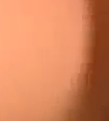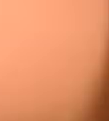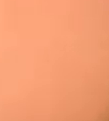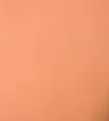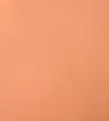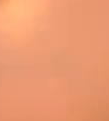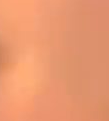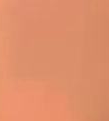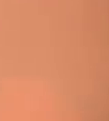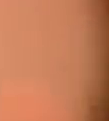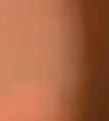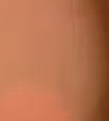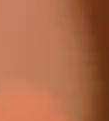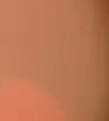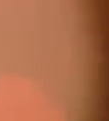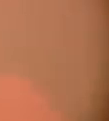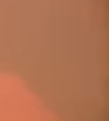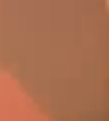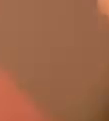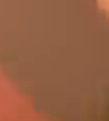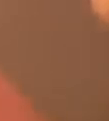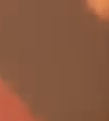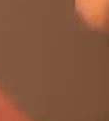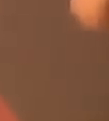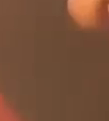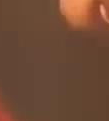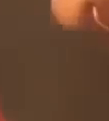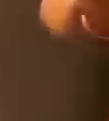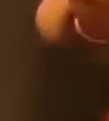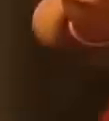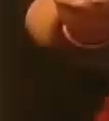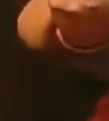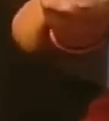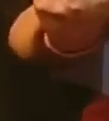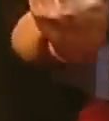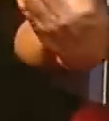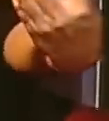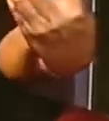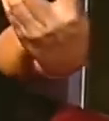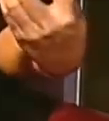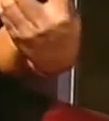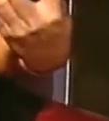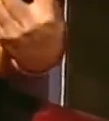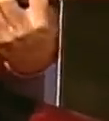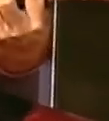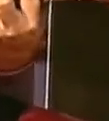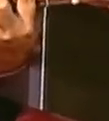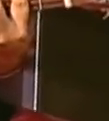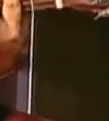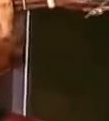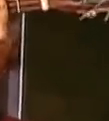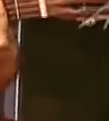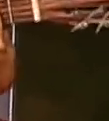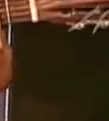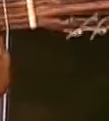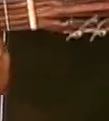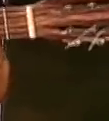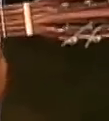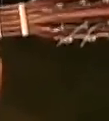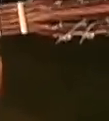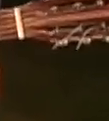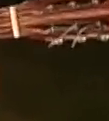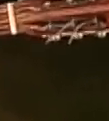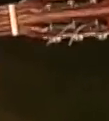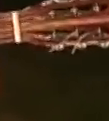Un futuro, debemos hacerlo juntos, sin miedo a equivocarnos, debemos hacerlo